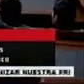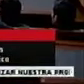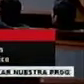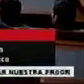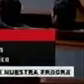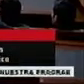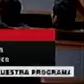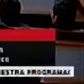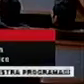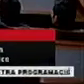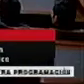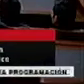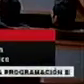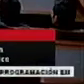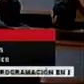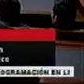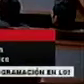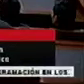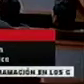Y hoy día,